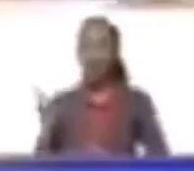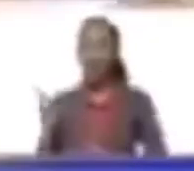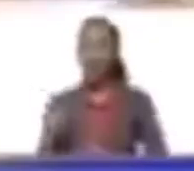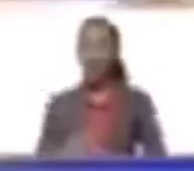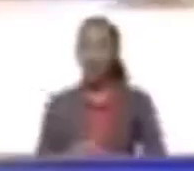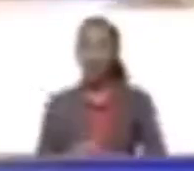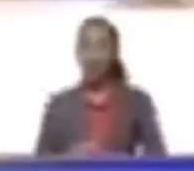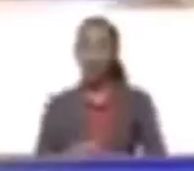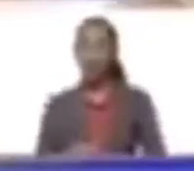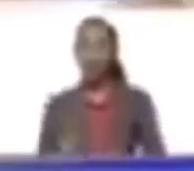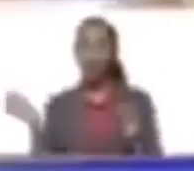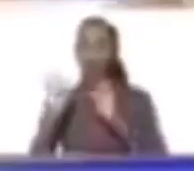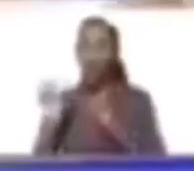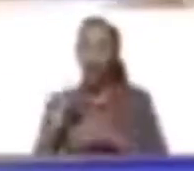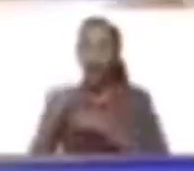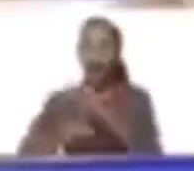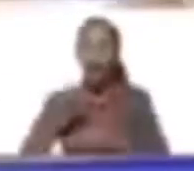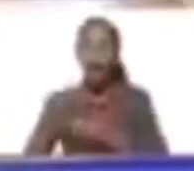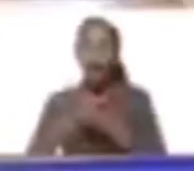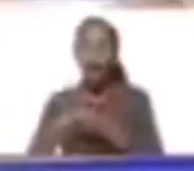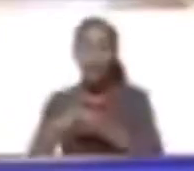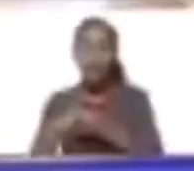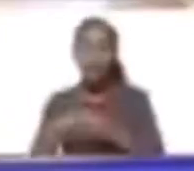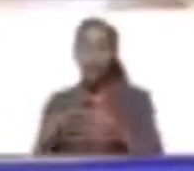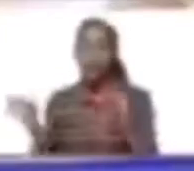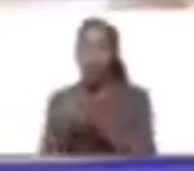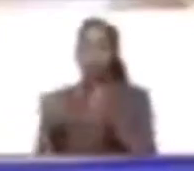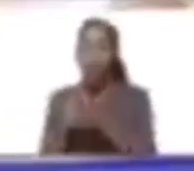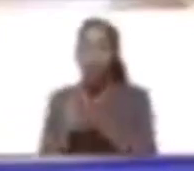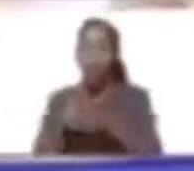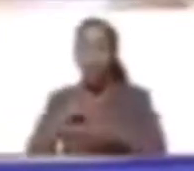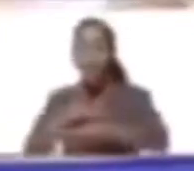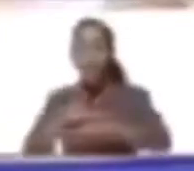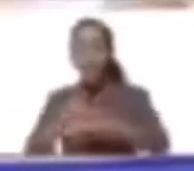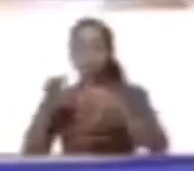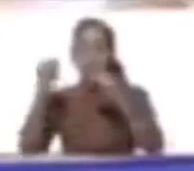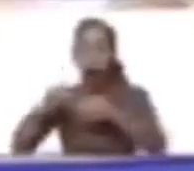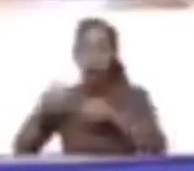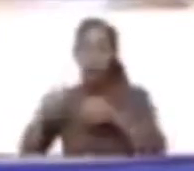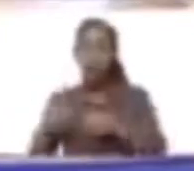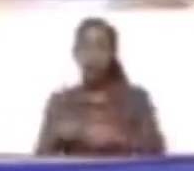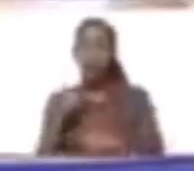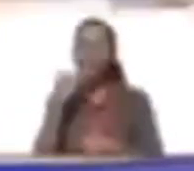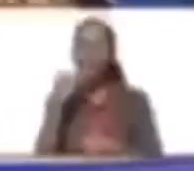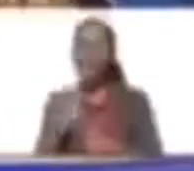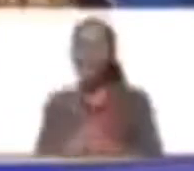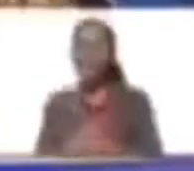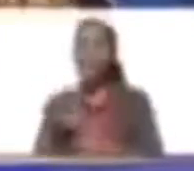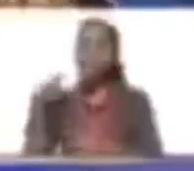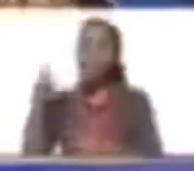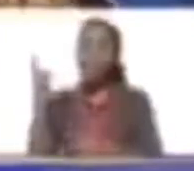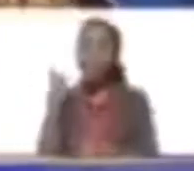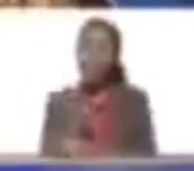prácticamente que forman parte del Consejo de Ministros, el embajador de Cuba aquí, tiene que estar